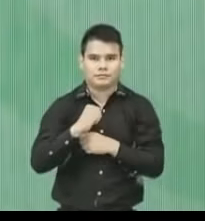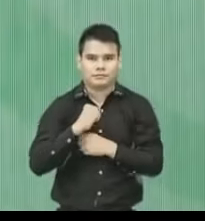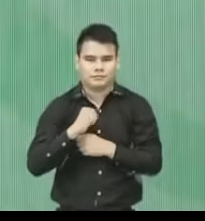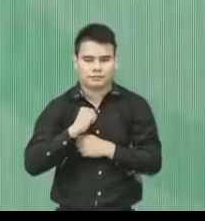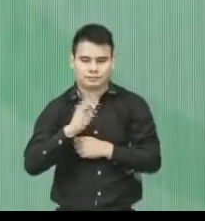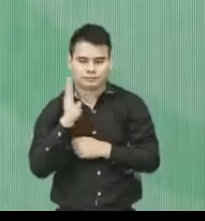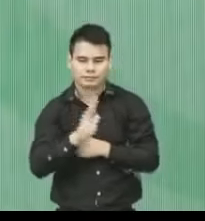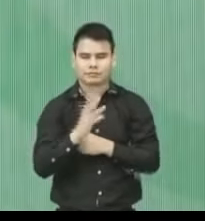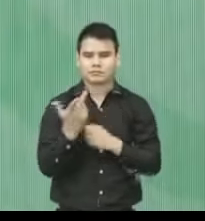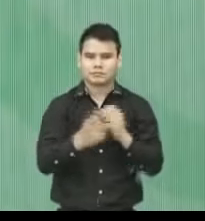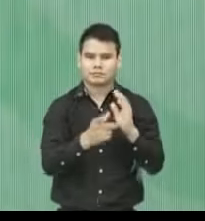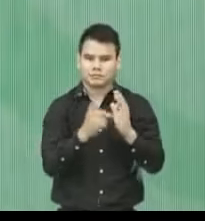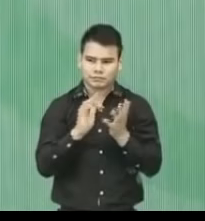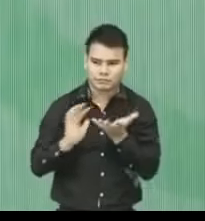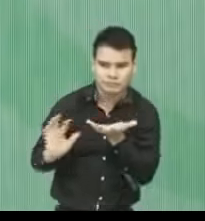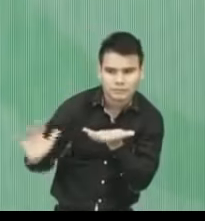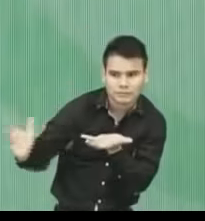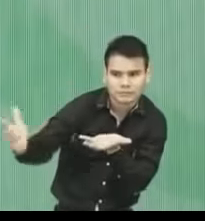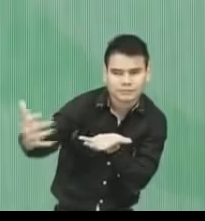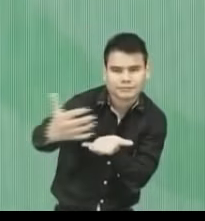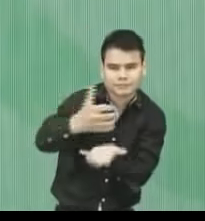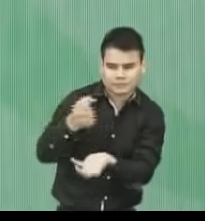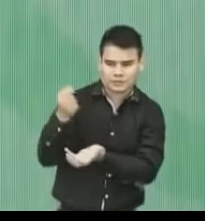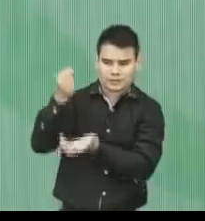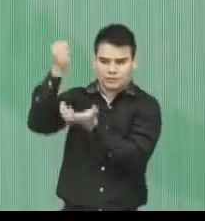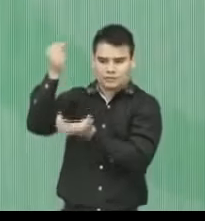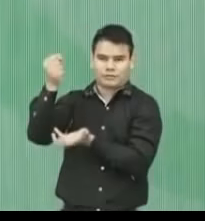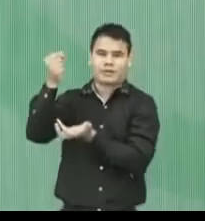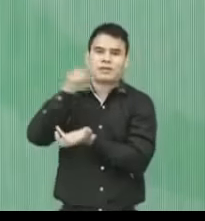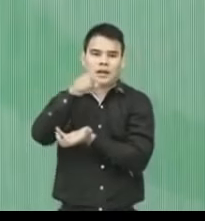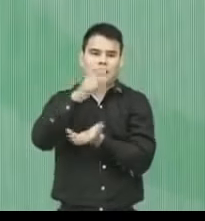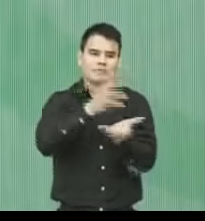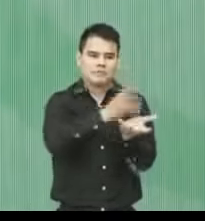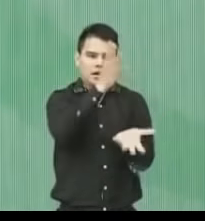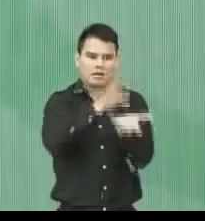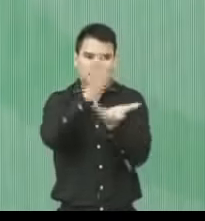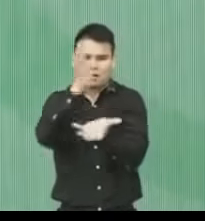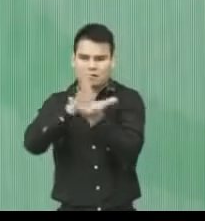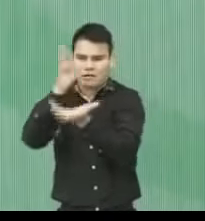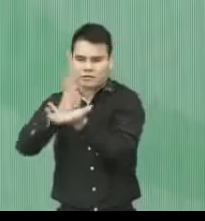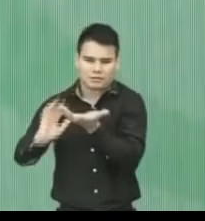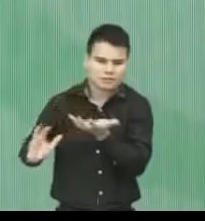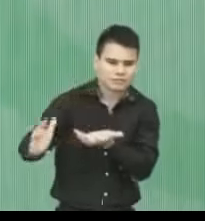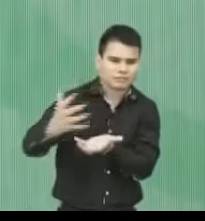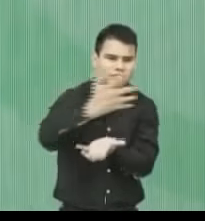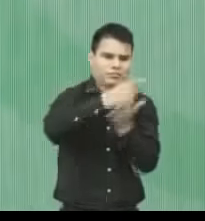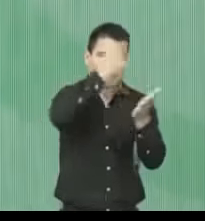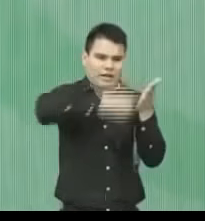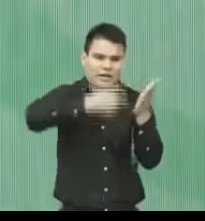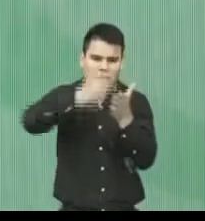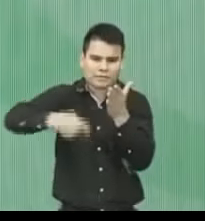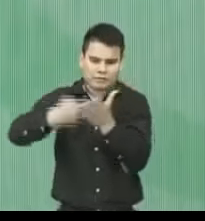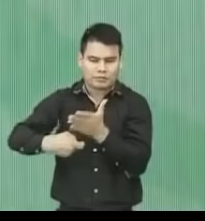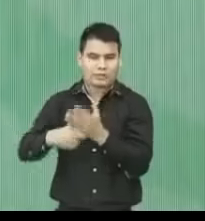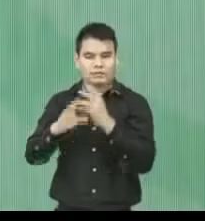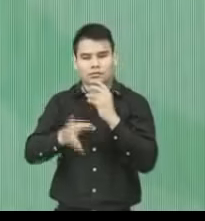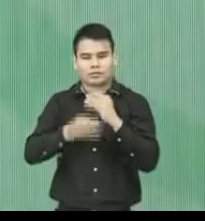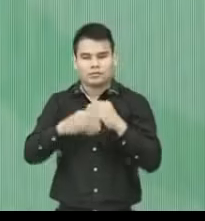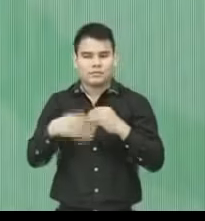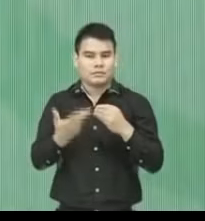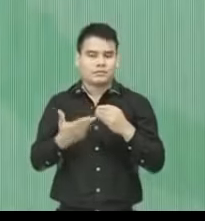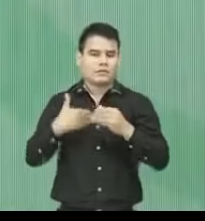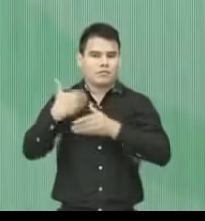líneas de recaudo que corresponden a quienes más tienen en la sociedad pero buscando también una plataforma progresiva